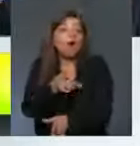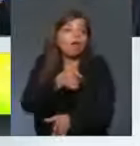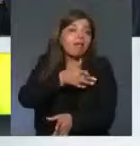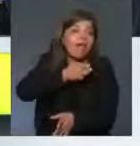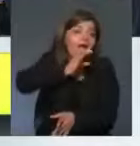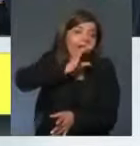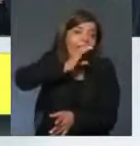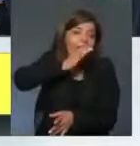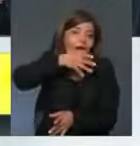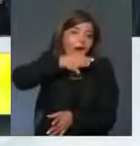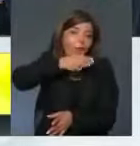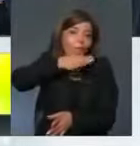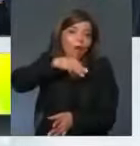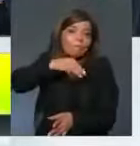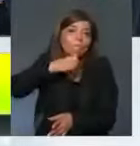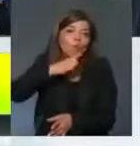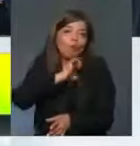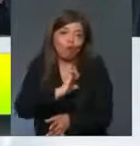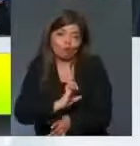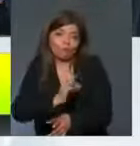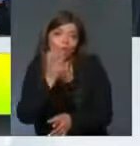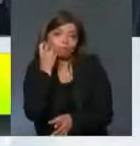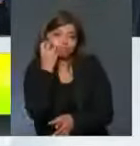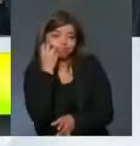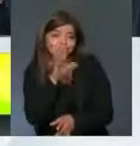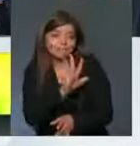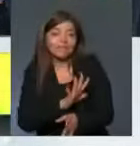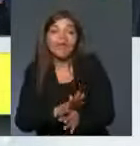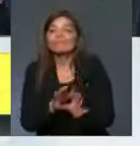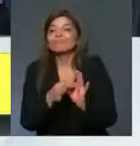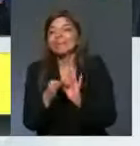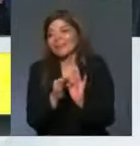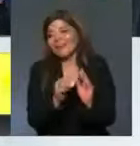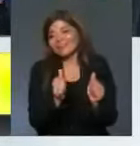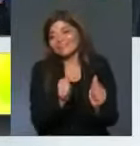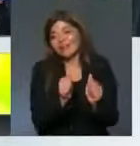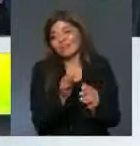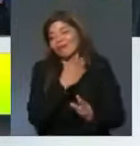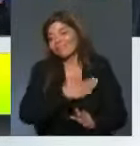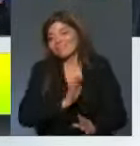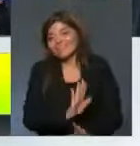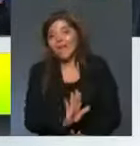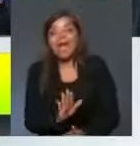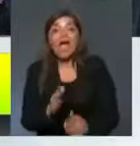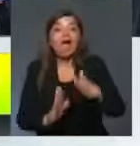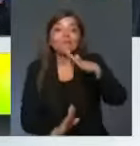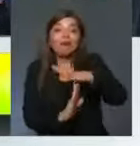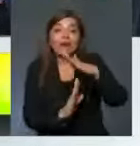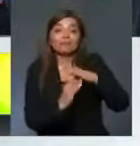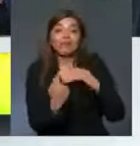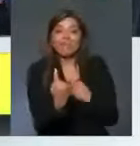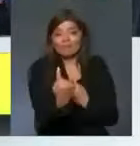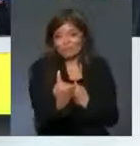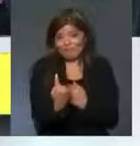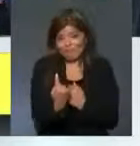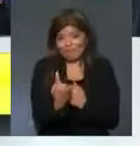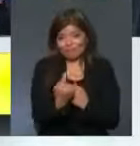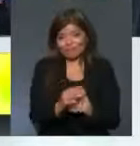este impas que has tenido ahí. Muchas gracias, que estés bien. Sabe, Héctor Zafia. Vamos a la pausa, volvemos de inmediato.